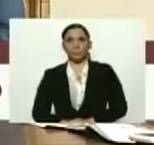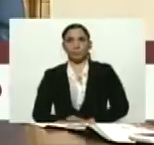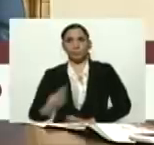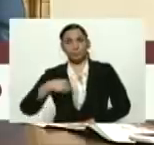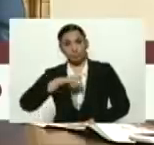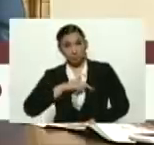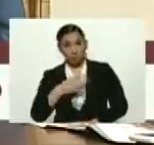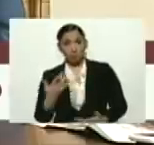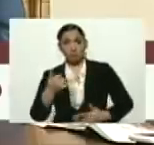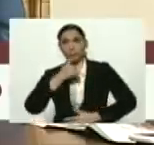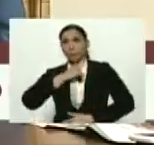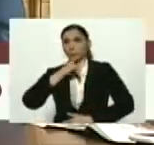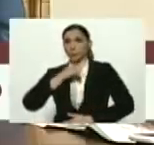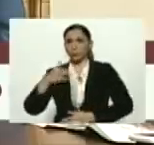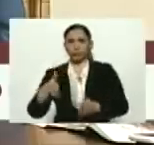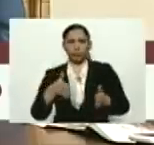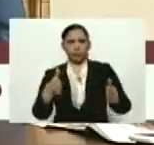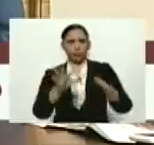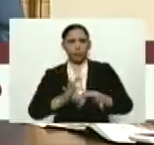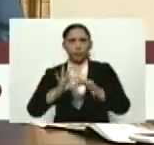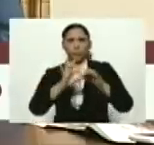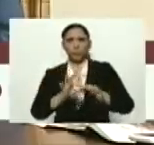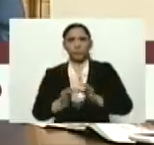nosotros perseveremos en el camino de la unión